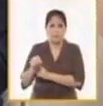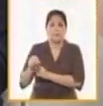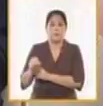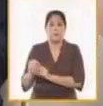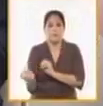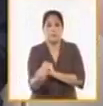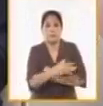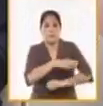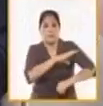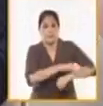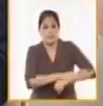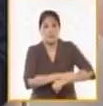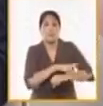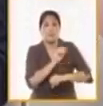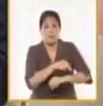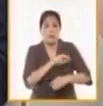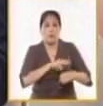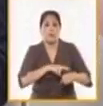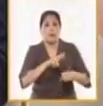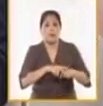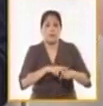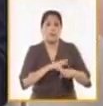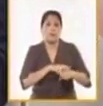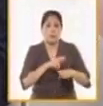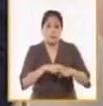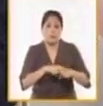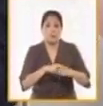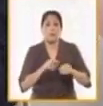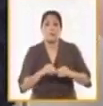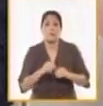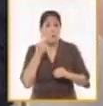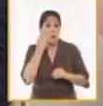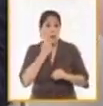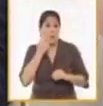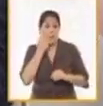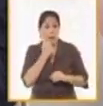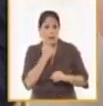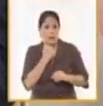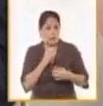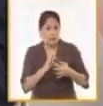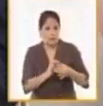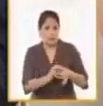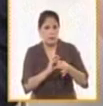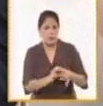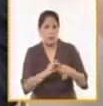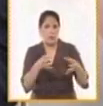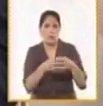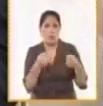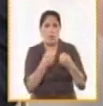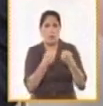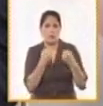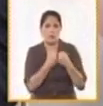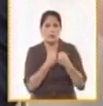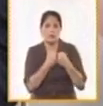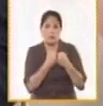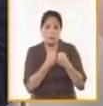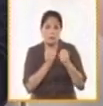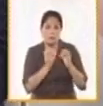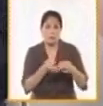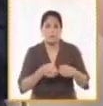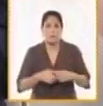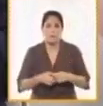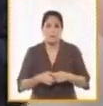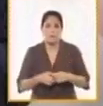líderes era uno de los representantes más extremistas de la oposición venezolana. Exactamente. Y